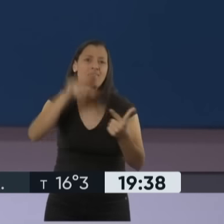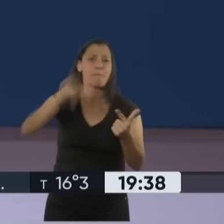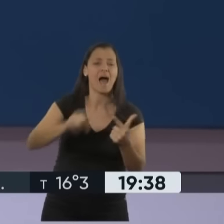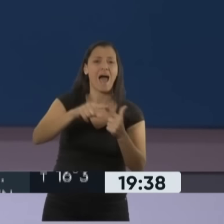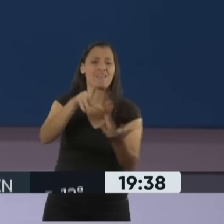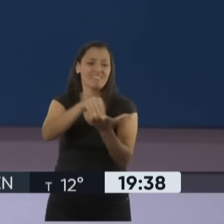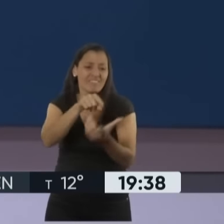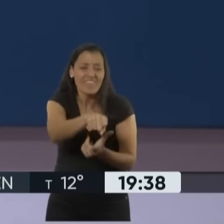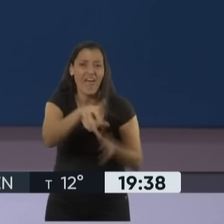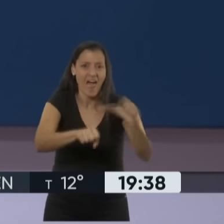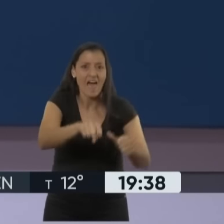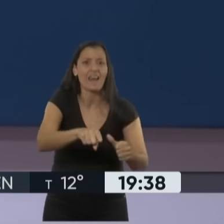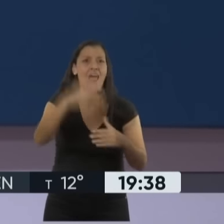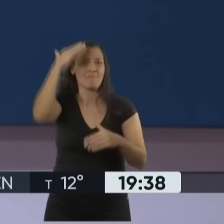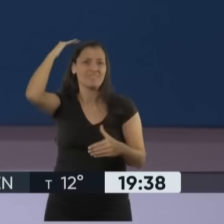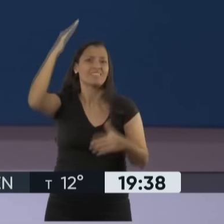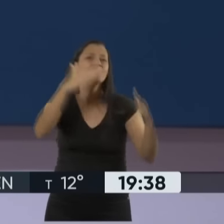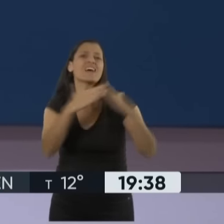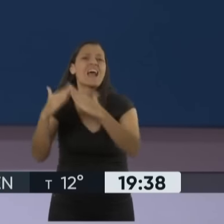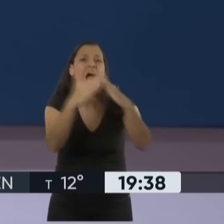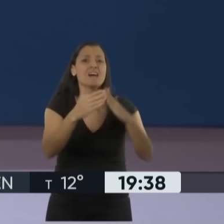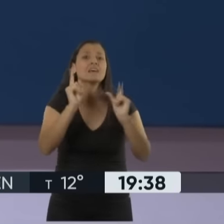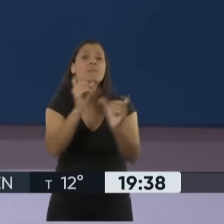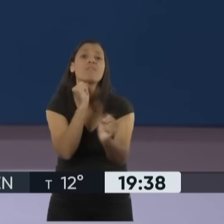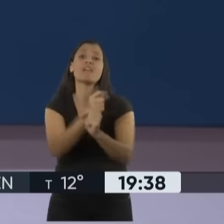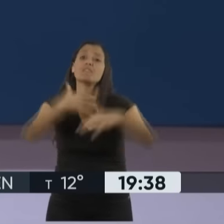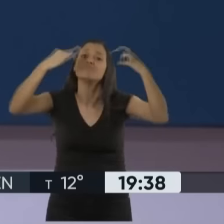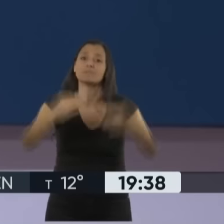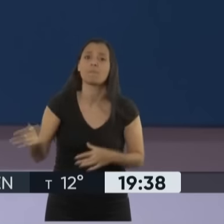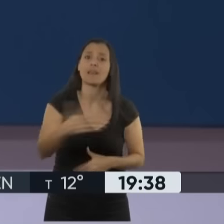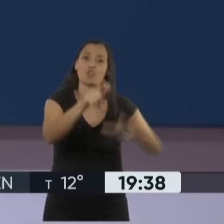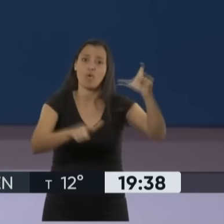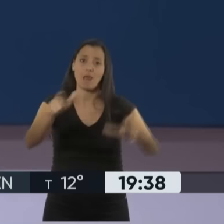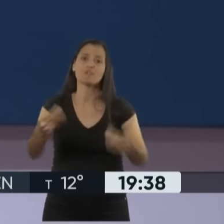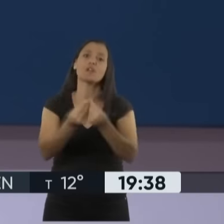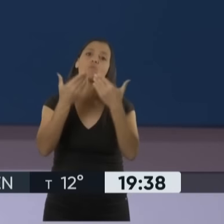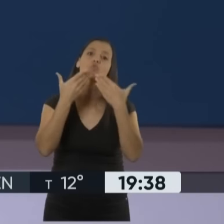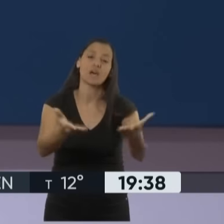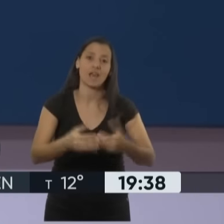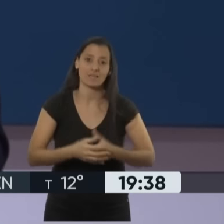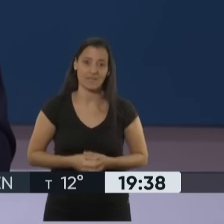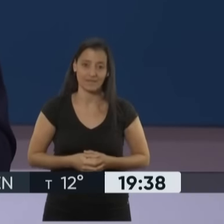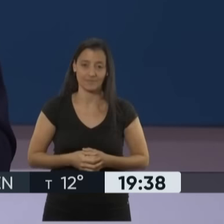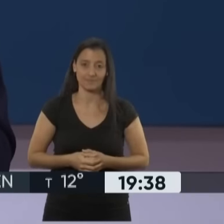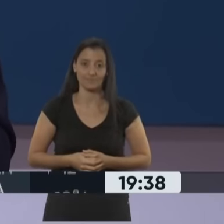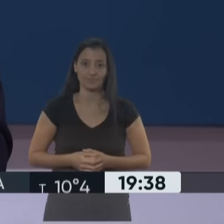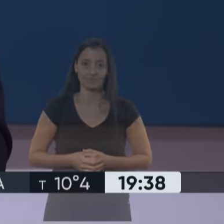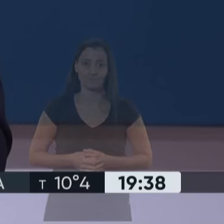la tierra al techo y al trabajo digno muchas gracias